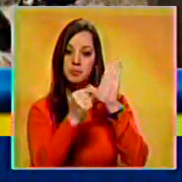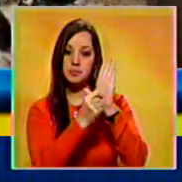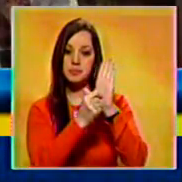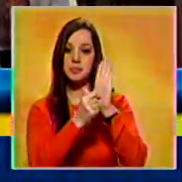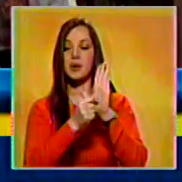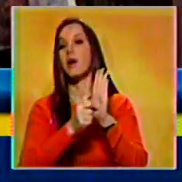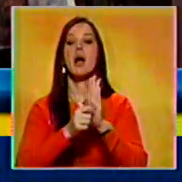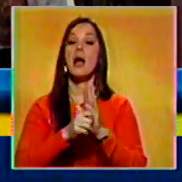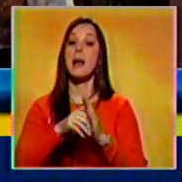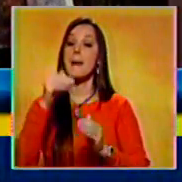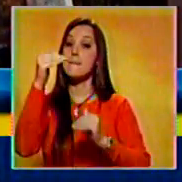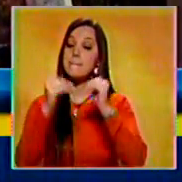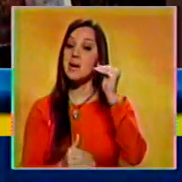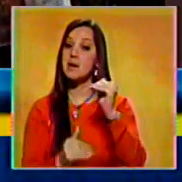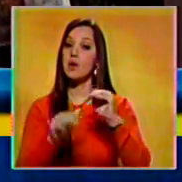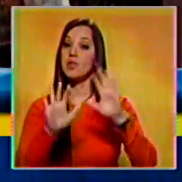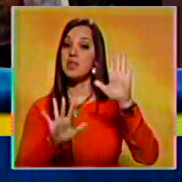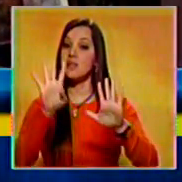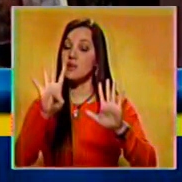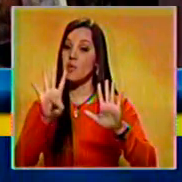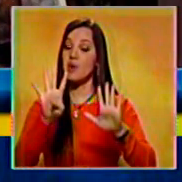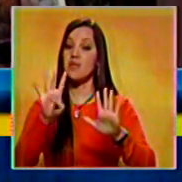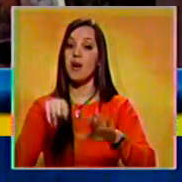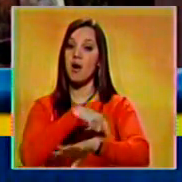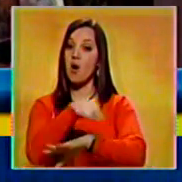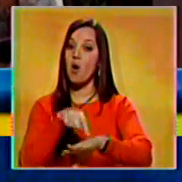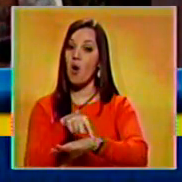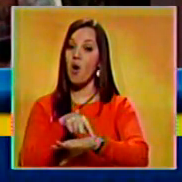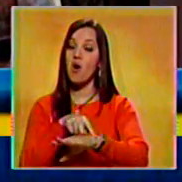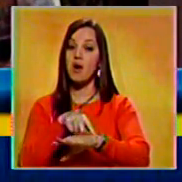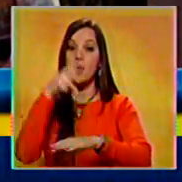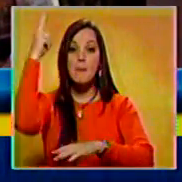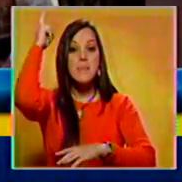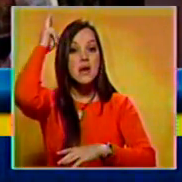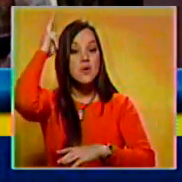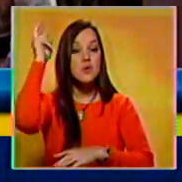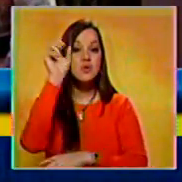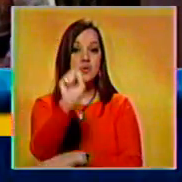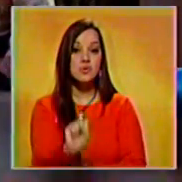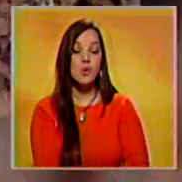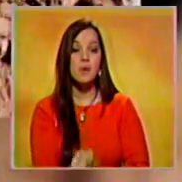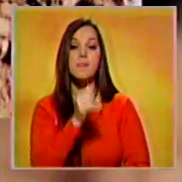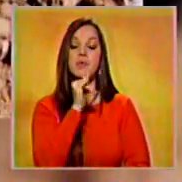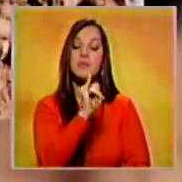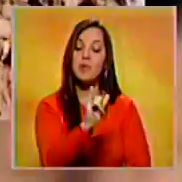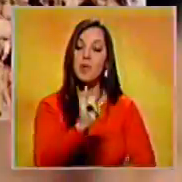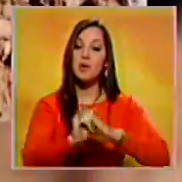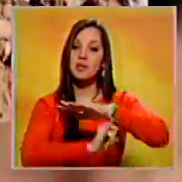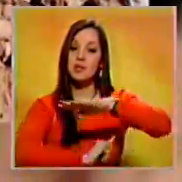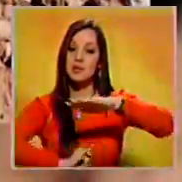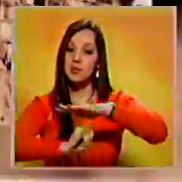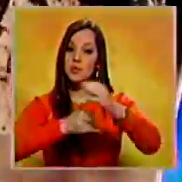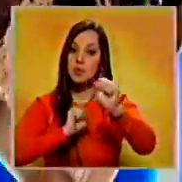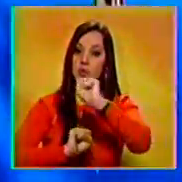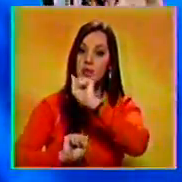en menos de 19 horas en el sur de Perú, según un informe publicado hoy por el Instituto de Defensa